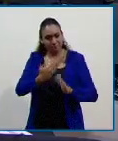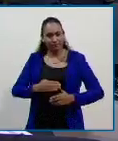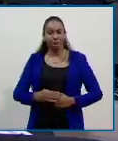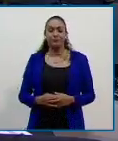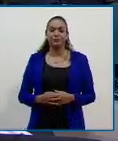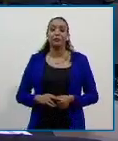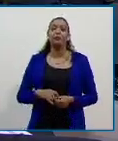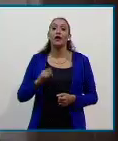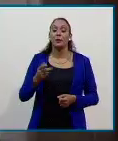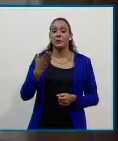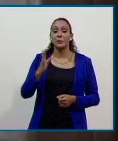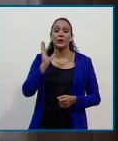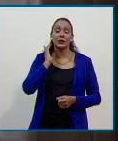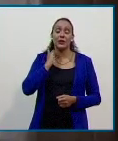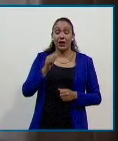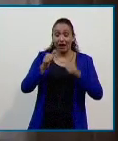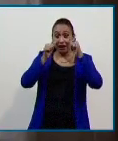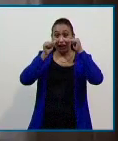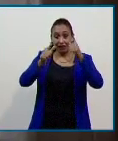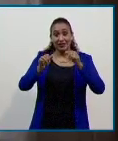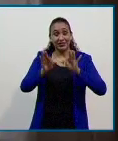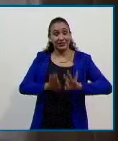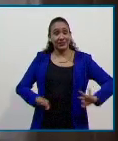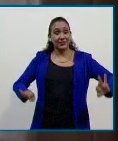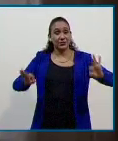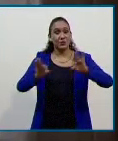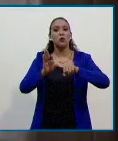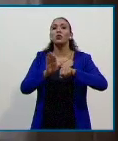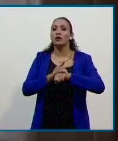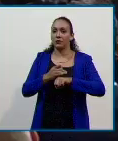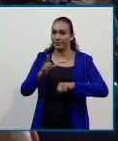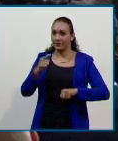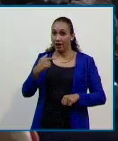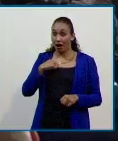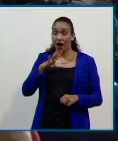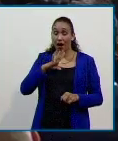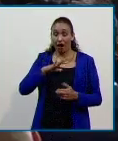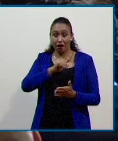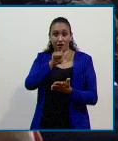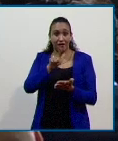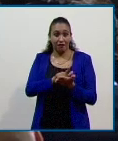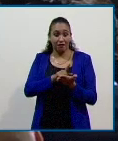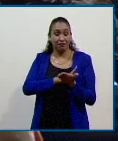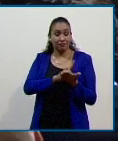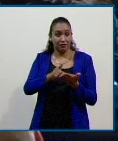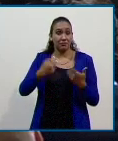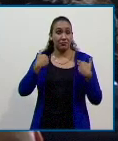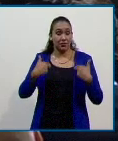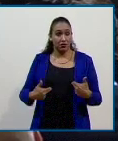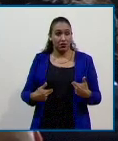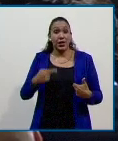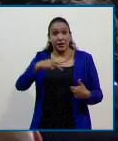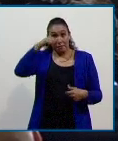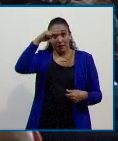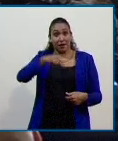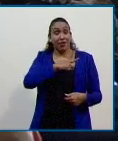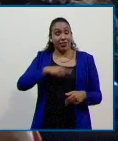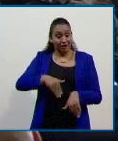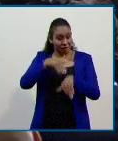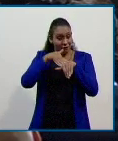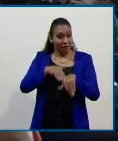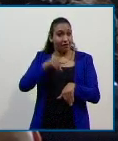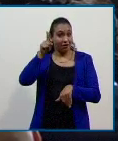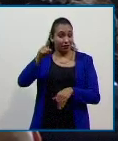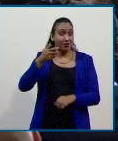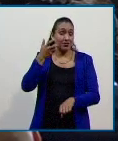Congreso de la Unión a que atienda los instrumentos internacionales de derechos humanos de los que México es parte y que considere las recomendaciones de